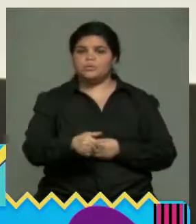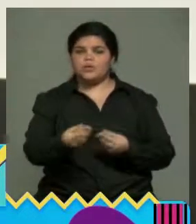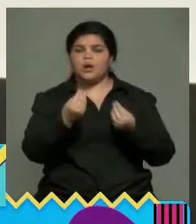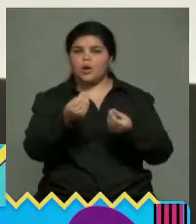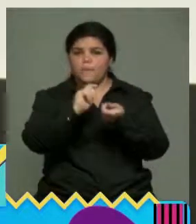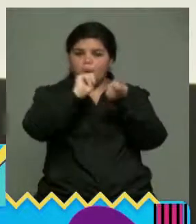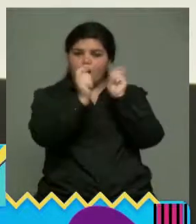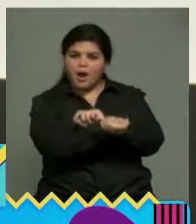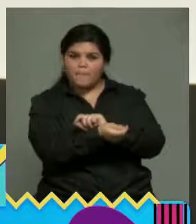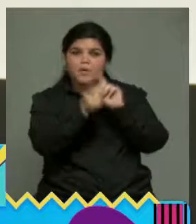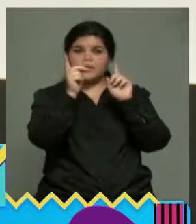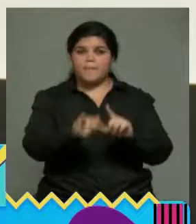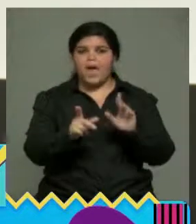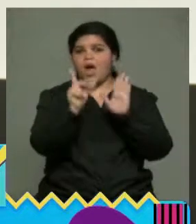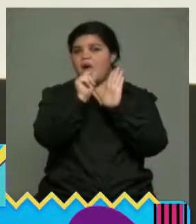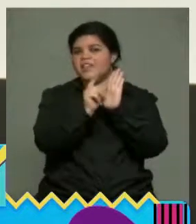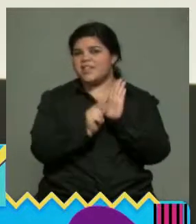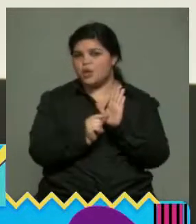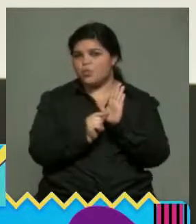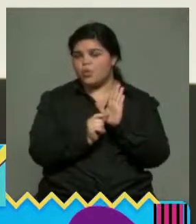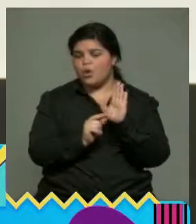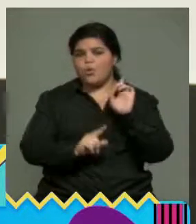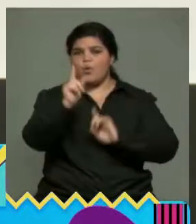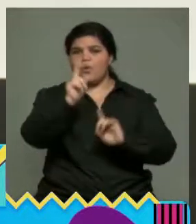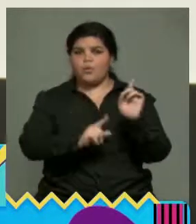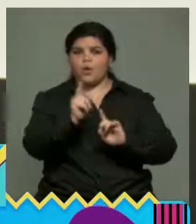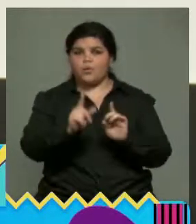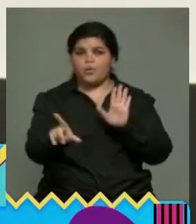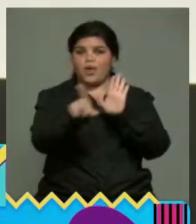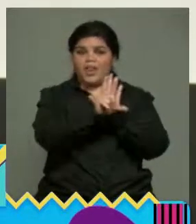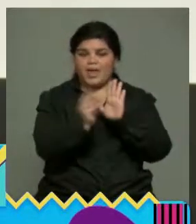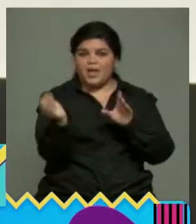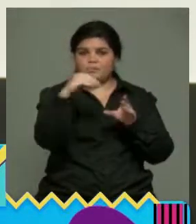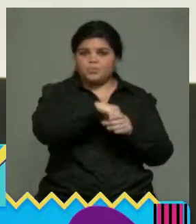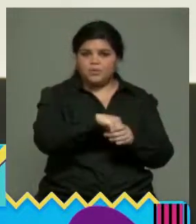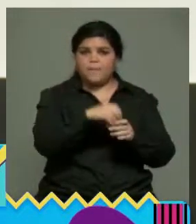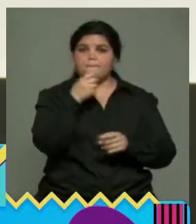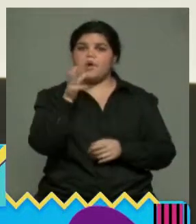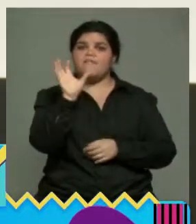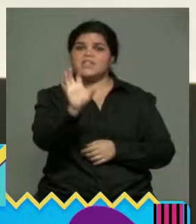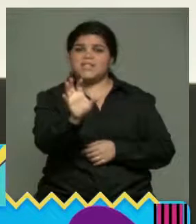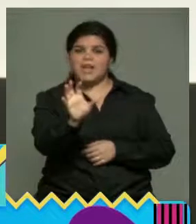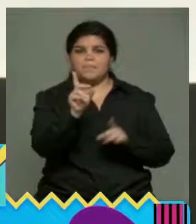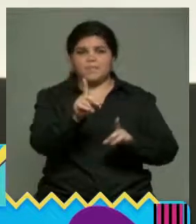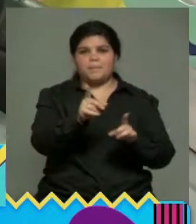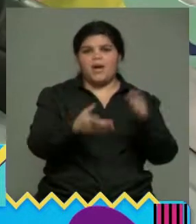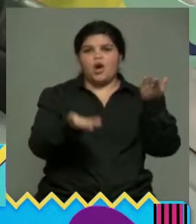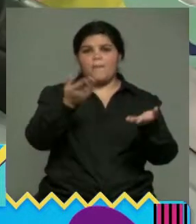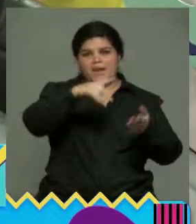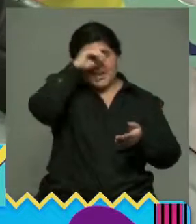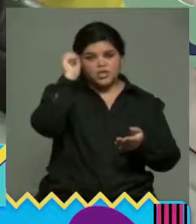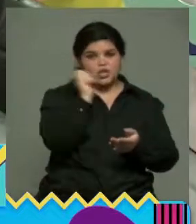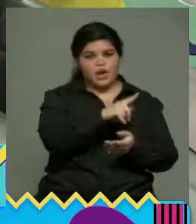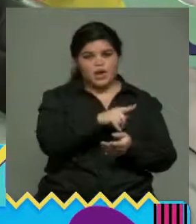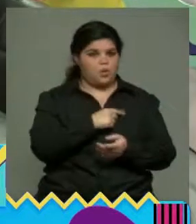mejor aquellos artículos o aquellos aspectos que vamos a incluir en nuestra ley de tránsito provincial con respecto a la ley de tránsito nacional. Puede